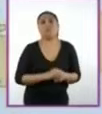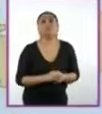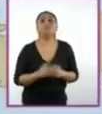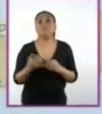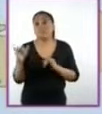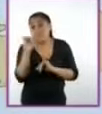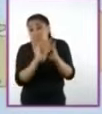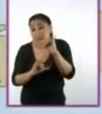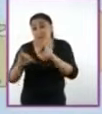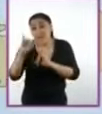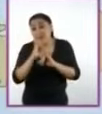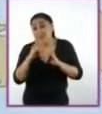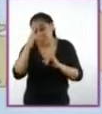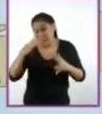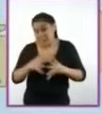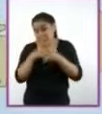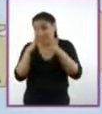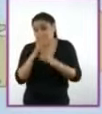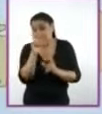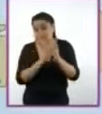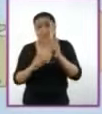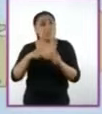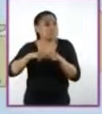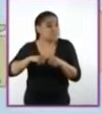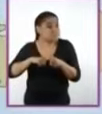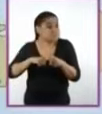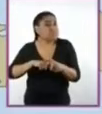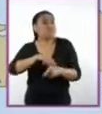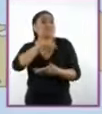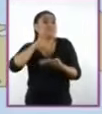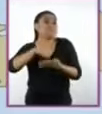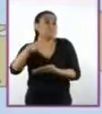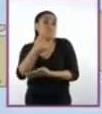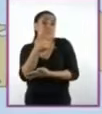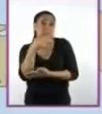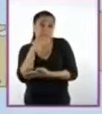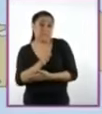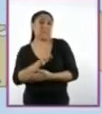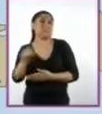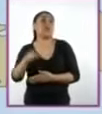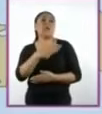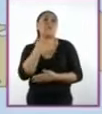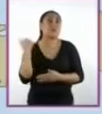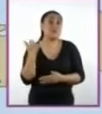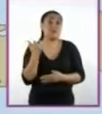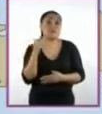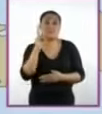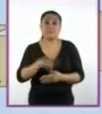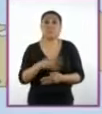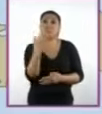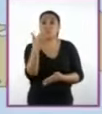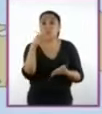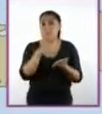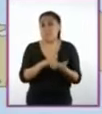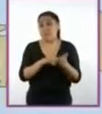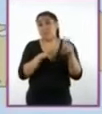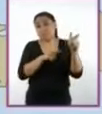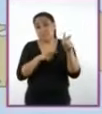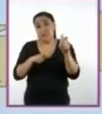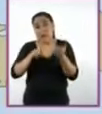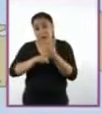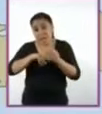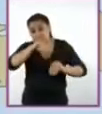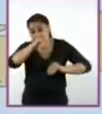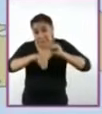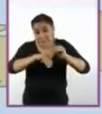armas químicas continuó durante la tercera batalla de Ypres. Los alemanes utilizaron unos 50.000 proyectiles cargados